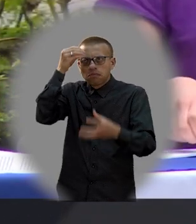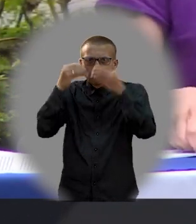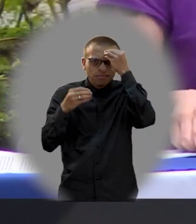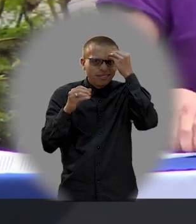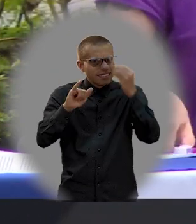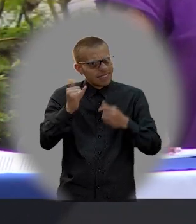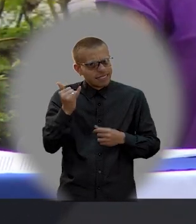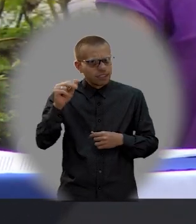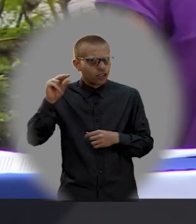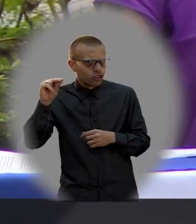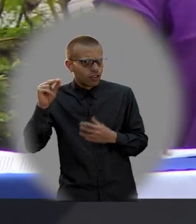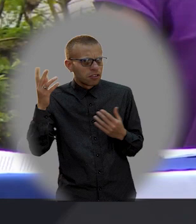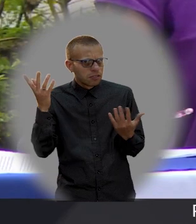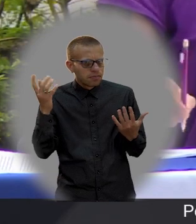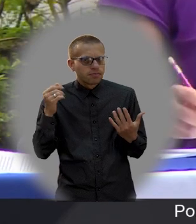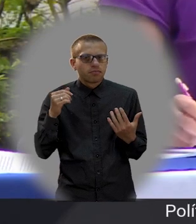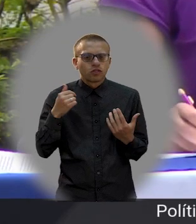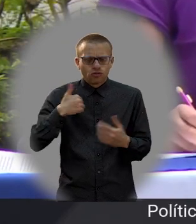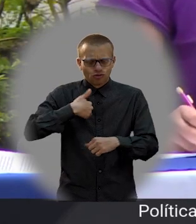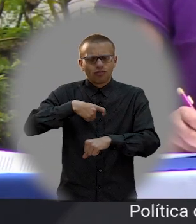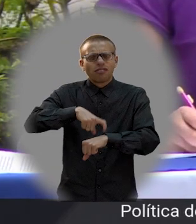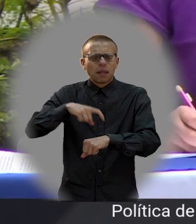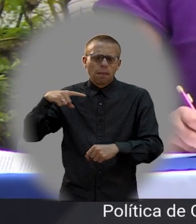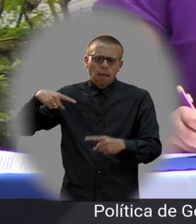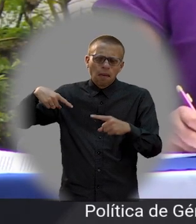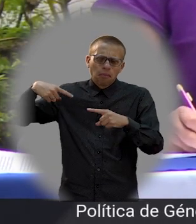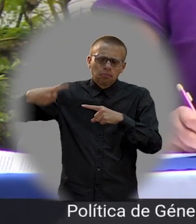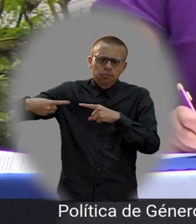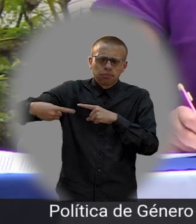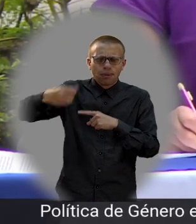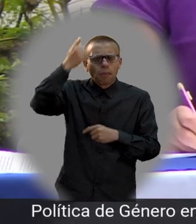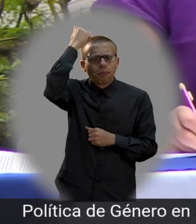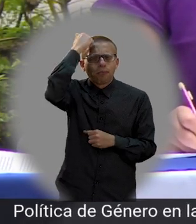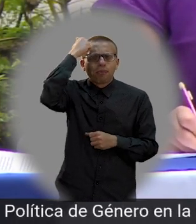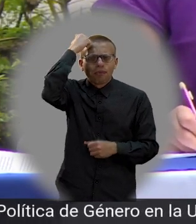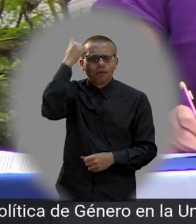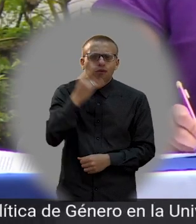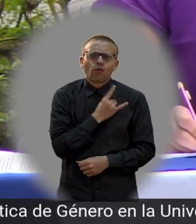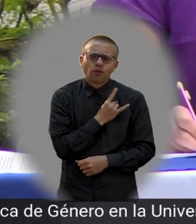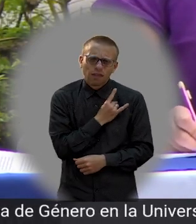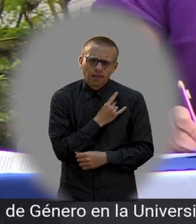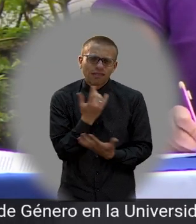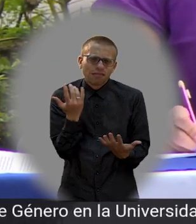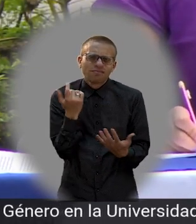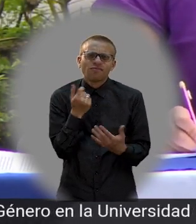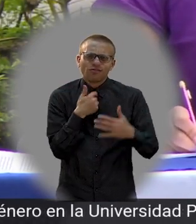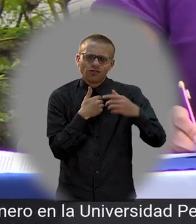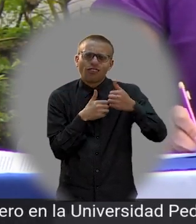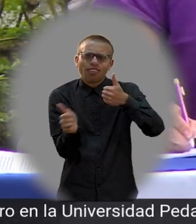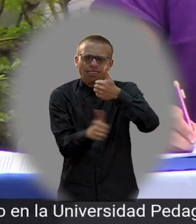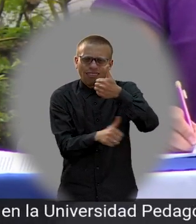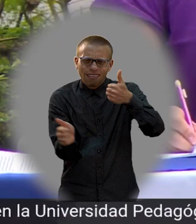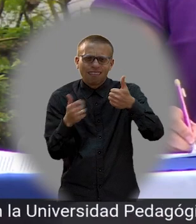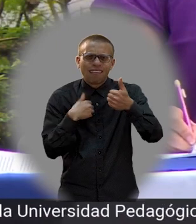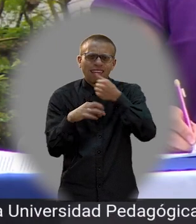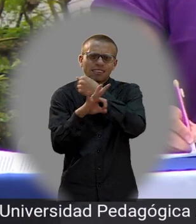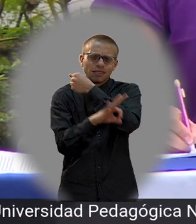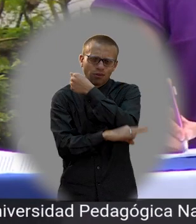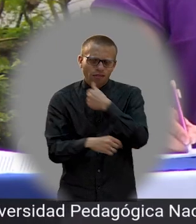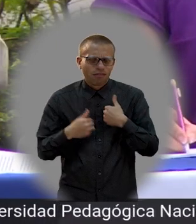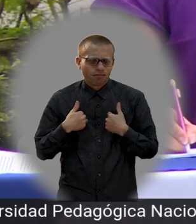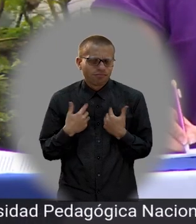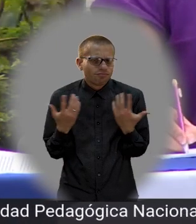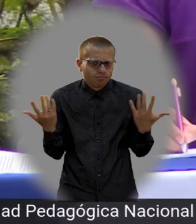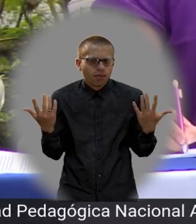hemos trabajado, mi mayor tiempo lo he pasado yo siendo profesora universitaria, decana de psicología, y sabemos lo que son